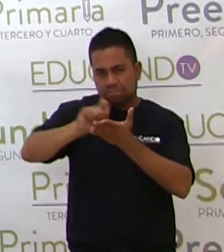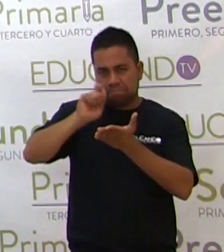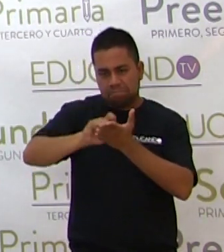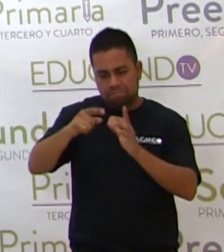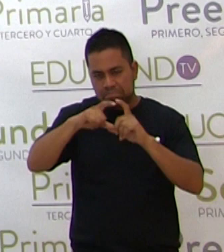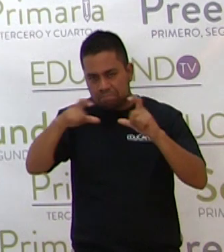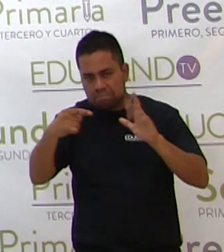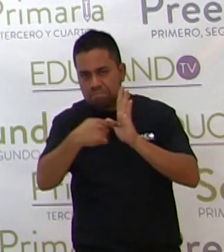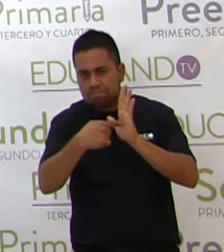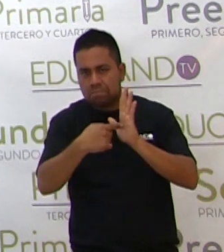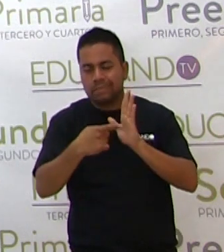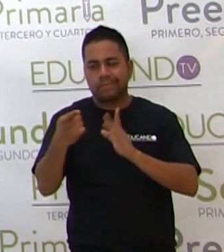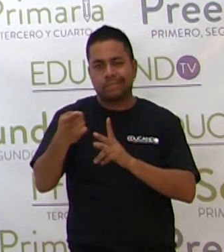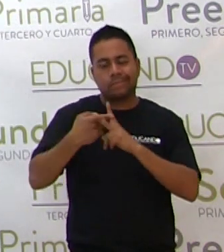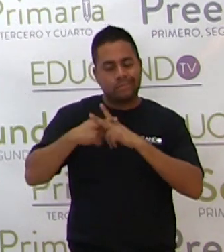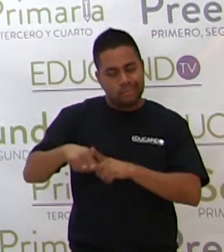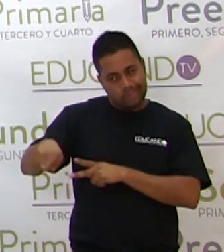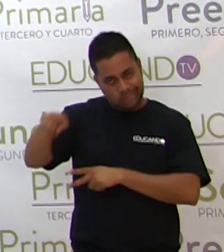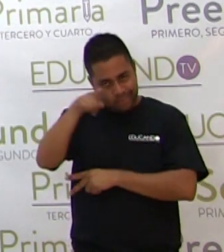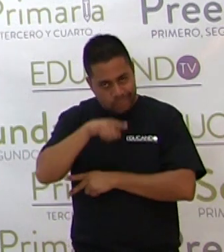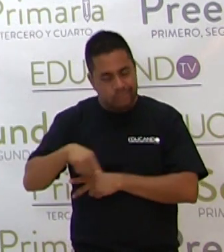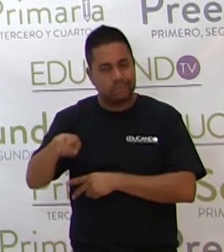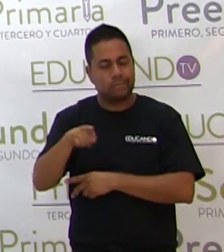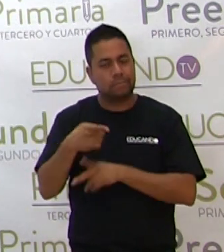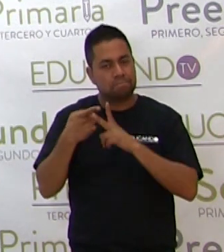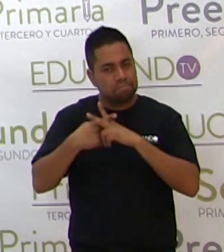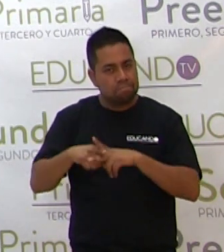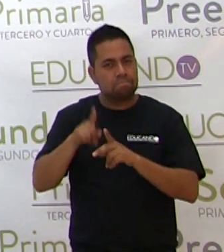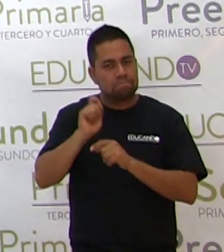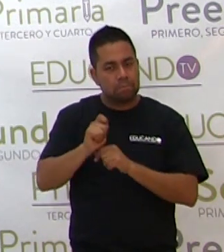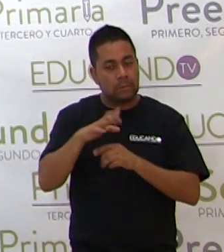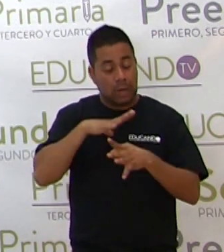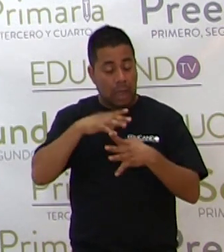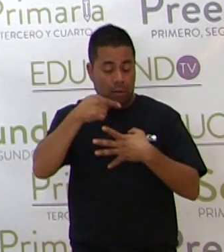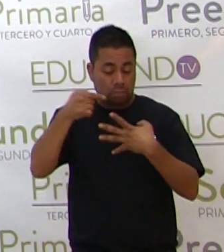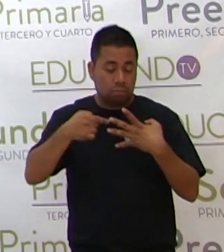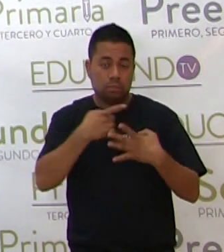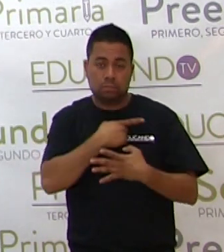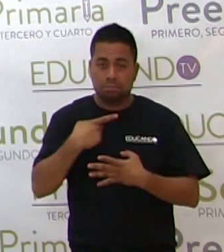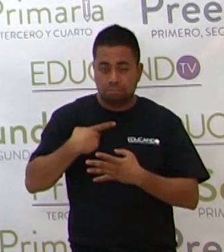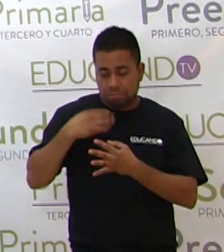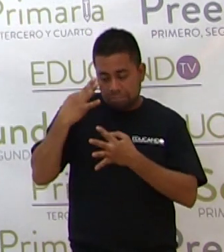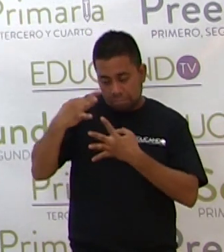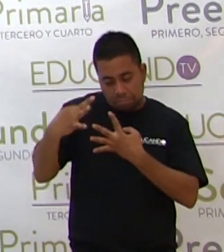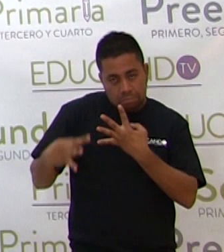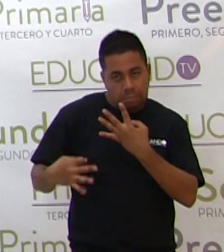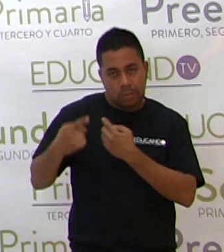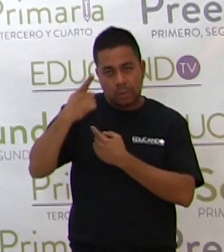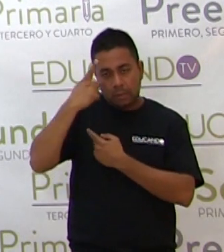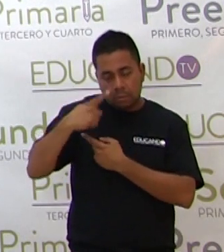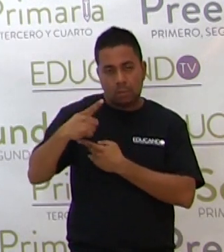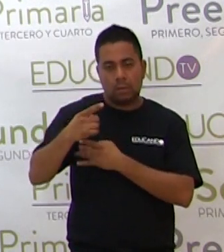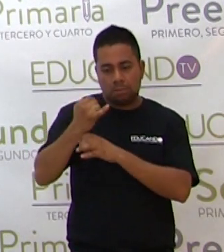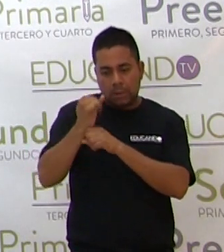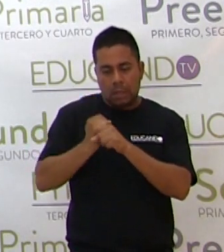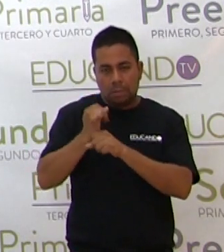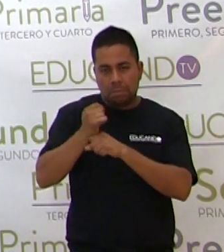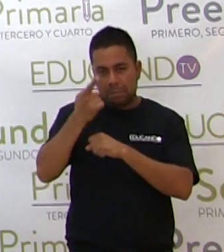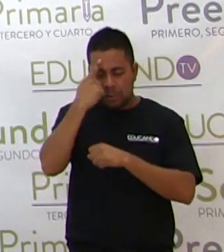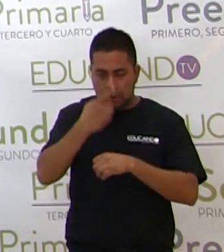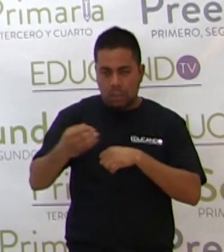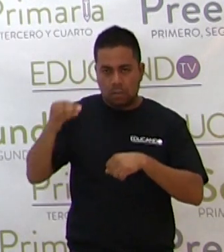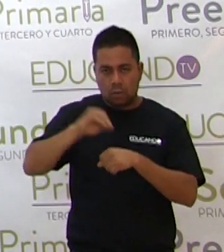a partir de ahí esos son los rubros que ustedes también van a investigar para hablar